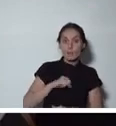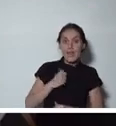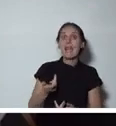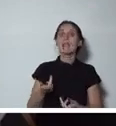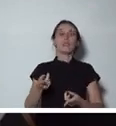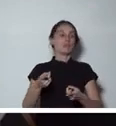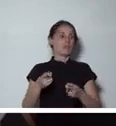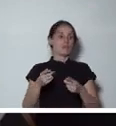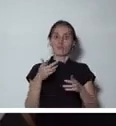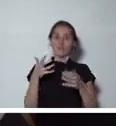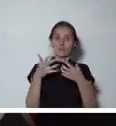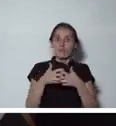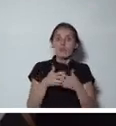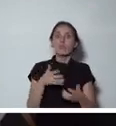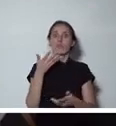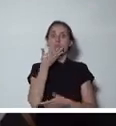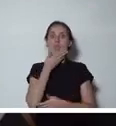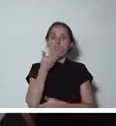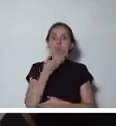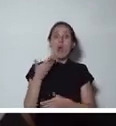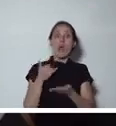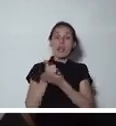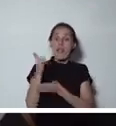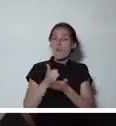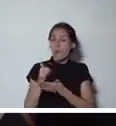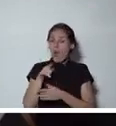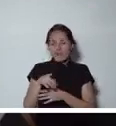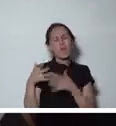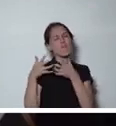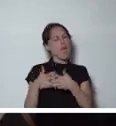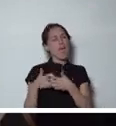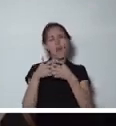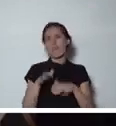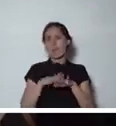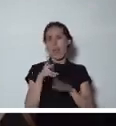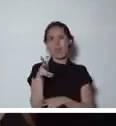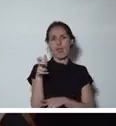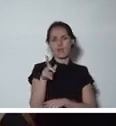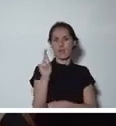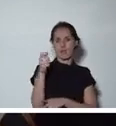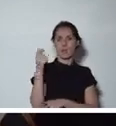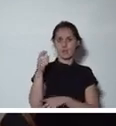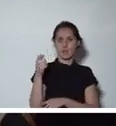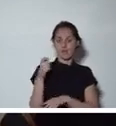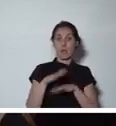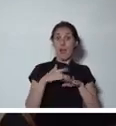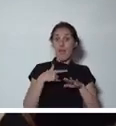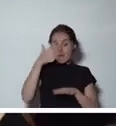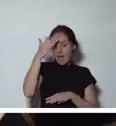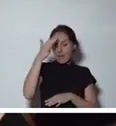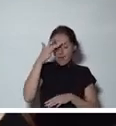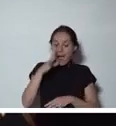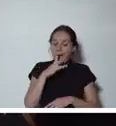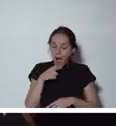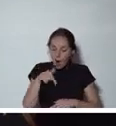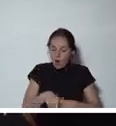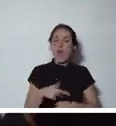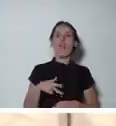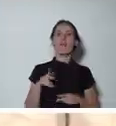defendiendo cada uno de los derechos de los que hoy disfrutamos e imaginando los que hoy también queremos conquistar